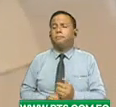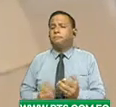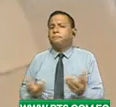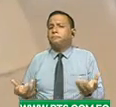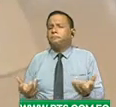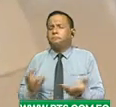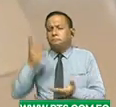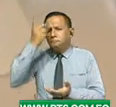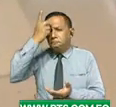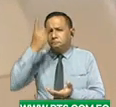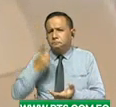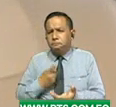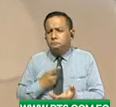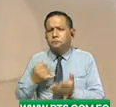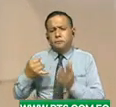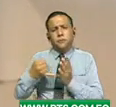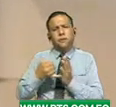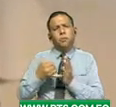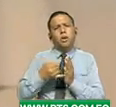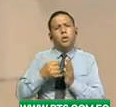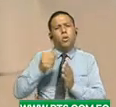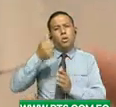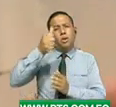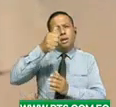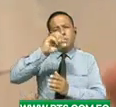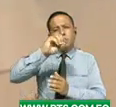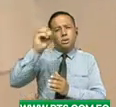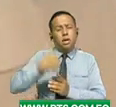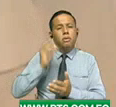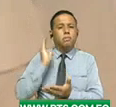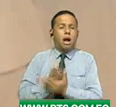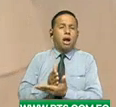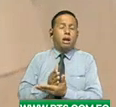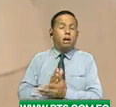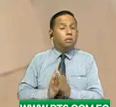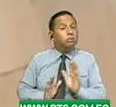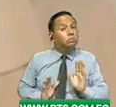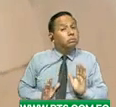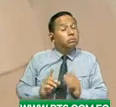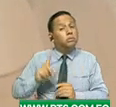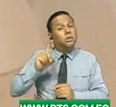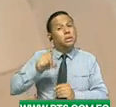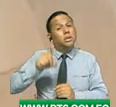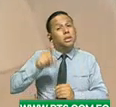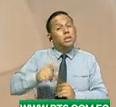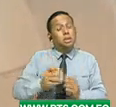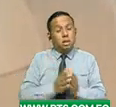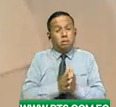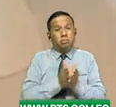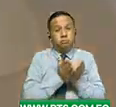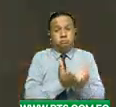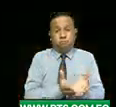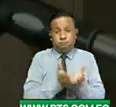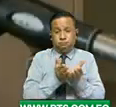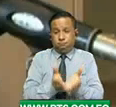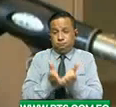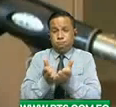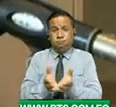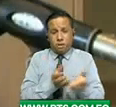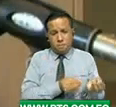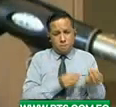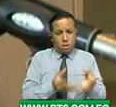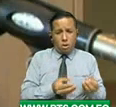eliminar el arancel del 10%, primero. Segundo, tendría que haber el espacio naviero para poder transportar toda esta fruta. Y creo